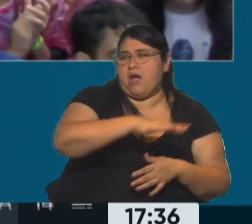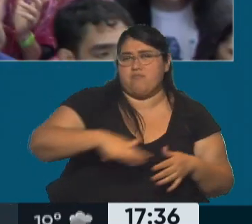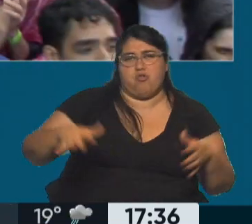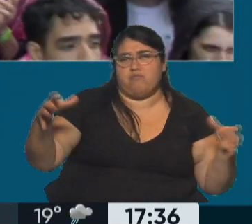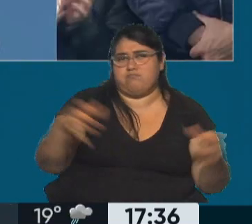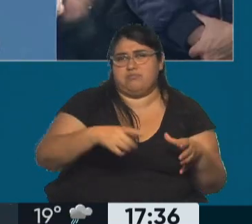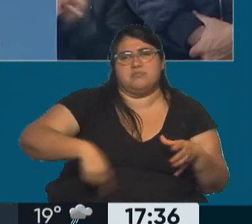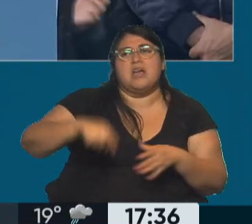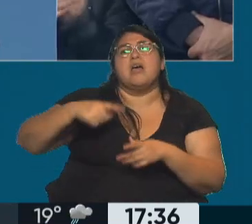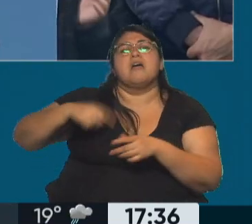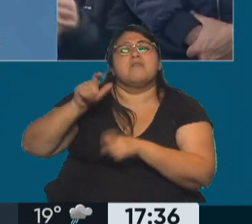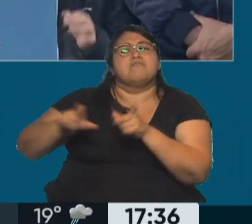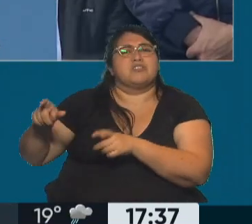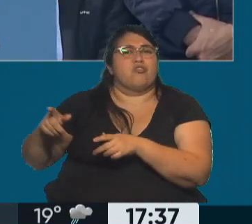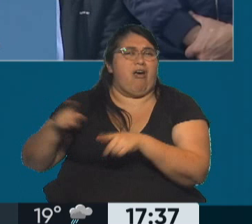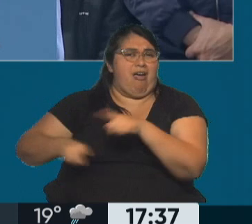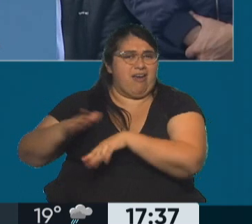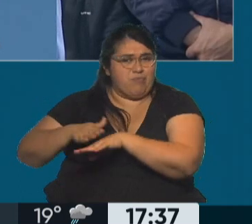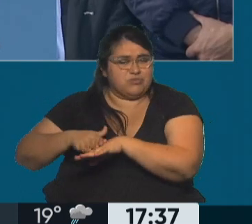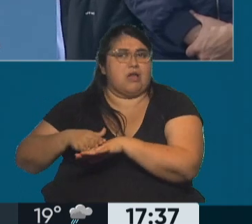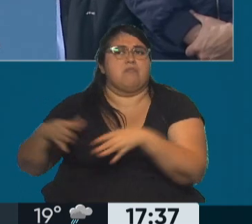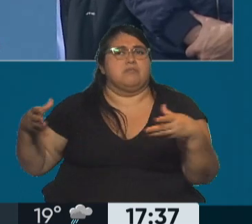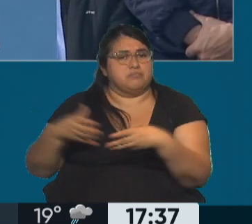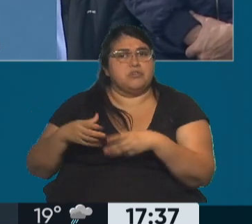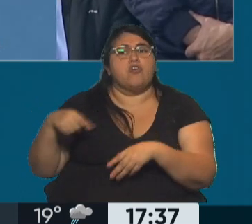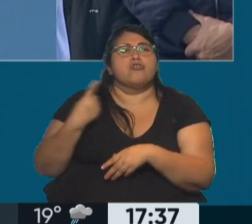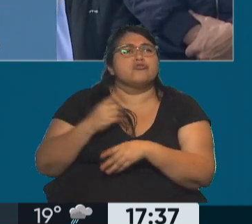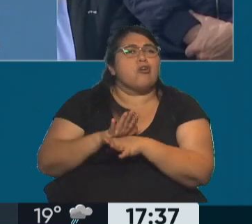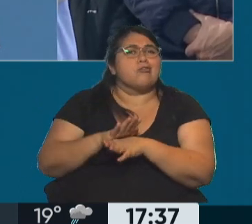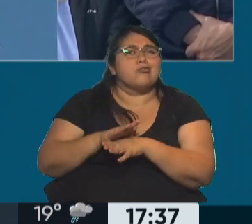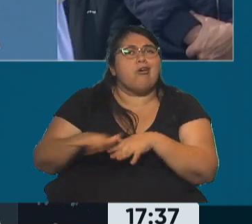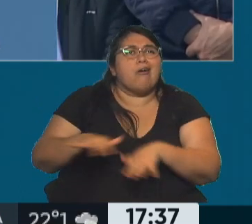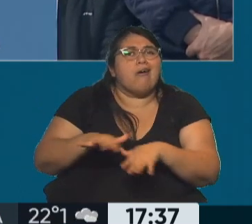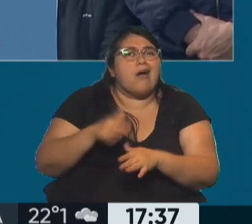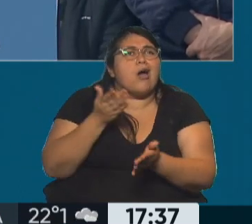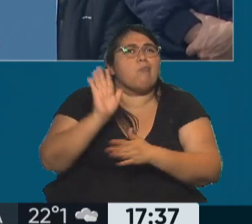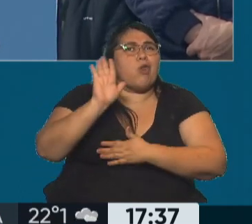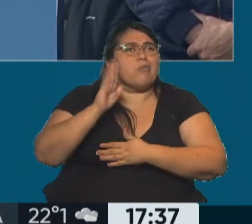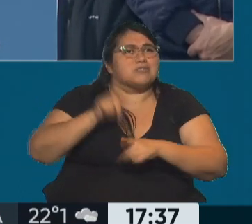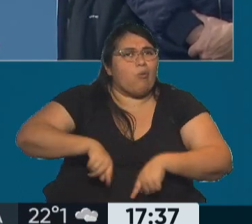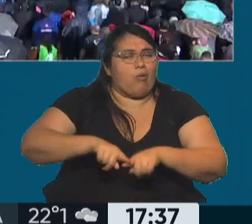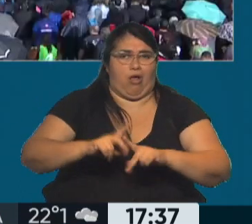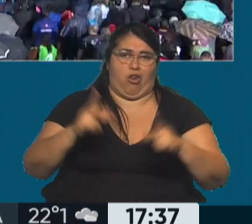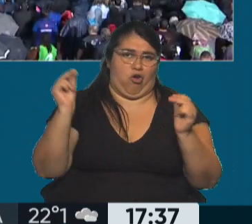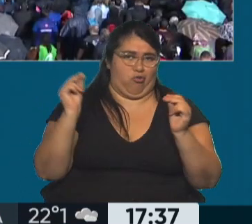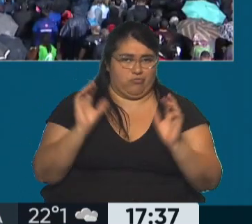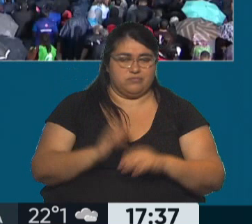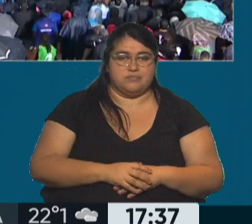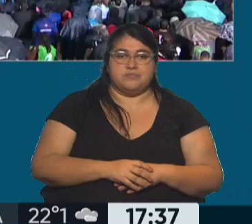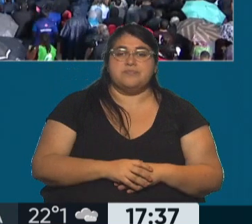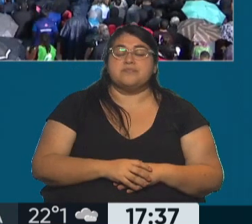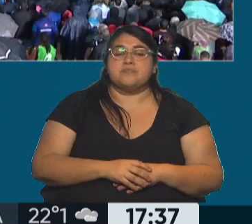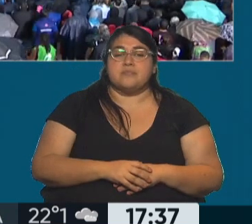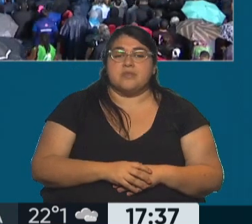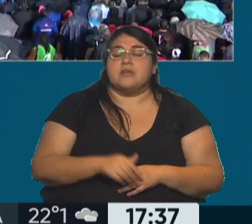militancia en su conjunto, es no pidamos lo que no estamos dispuestos a hacer, y eso me parece que es una de las claves también de esta tarde. Uno de los